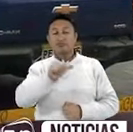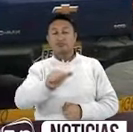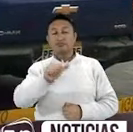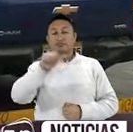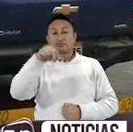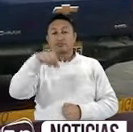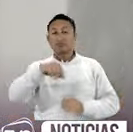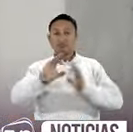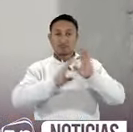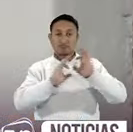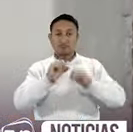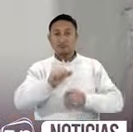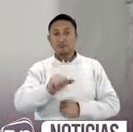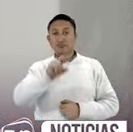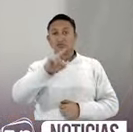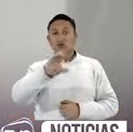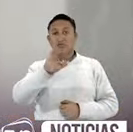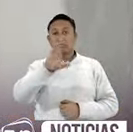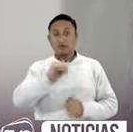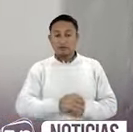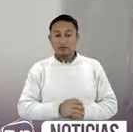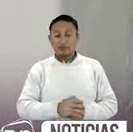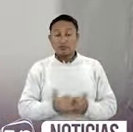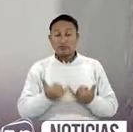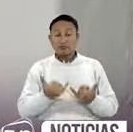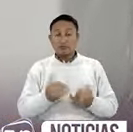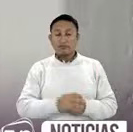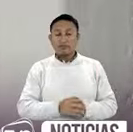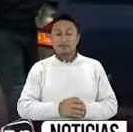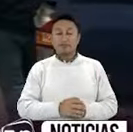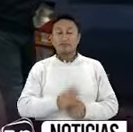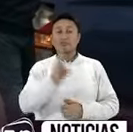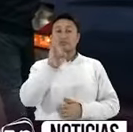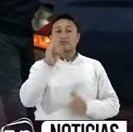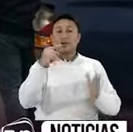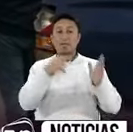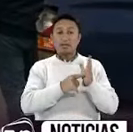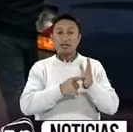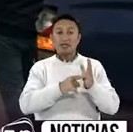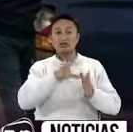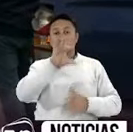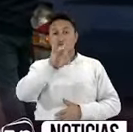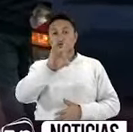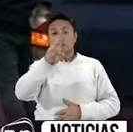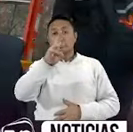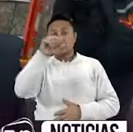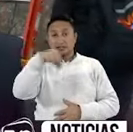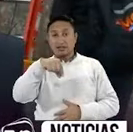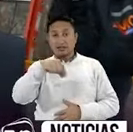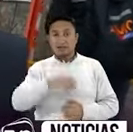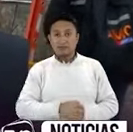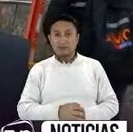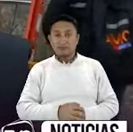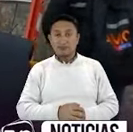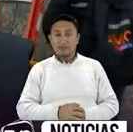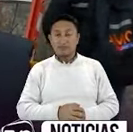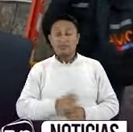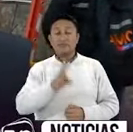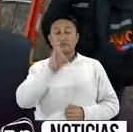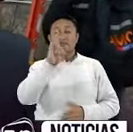de Telecomunicaciones Arcotel, han retirado hasta la fecha más de 7.860 metros de cables. 7.100